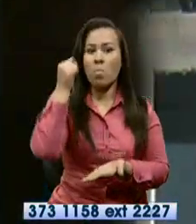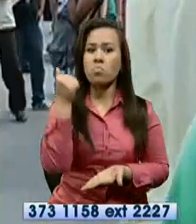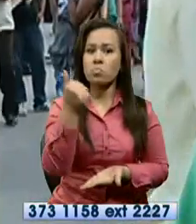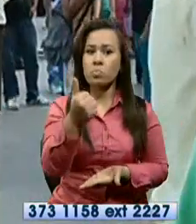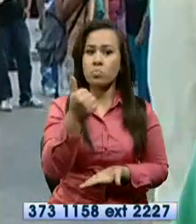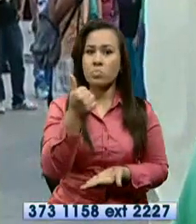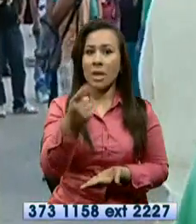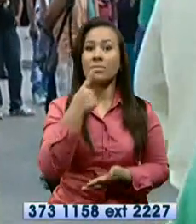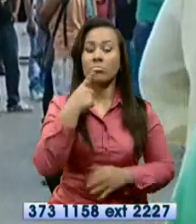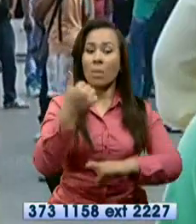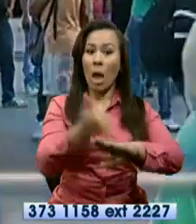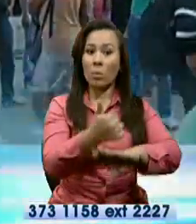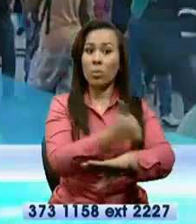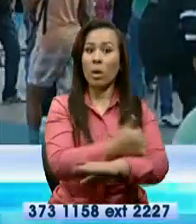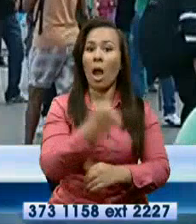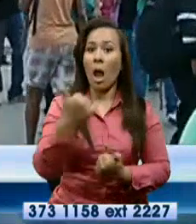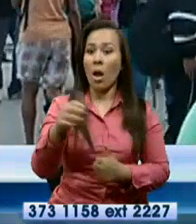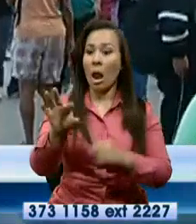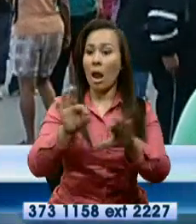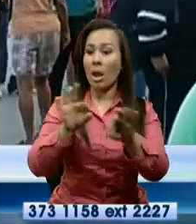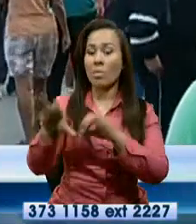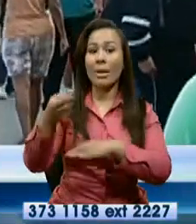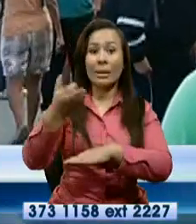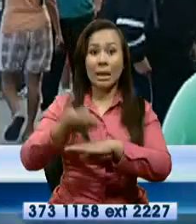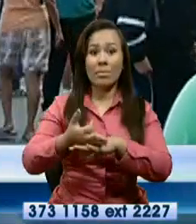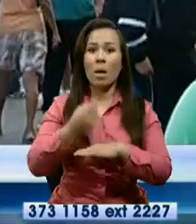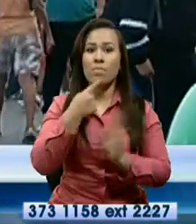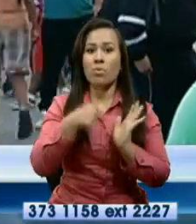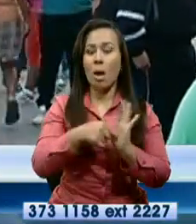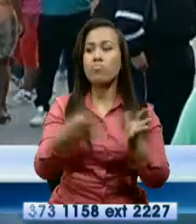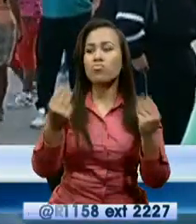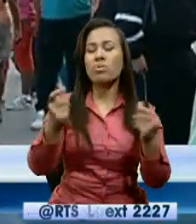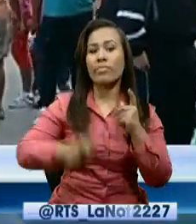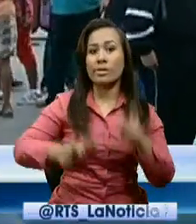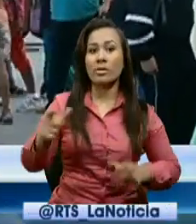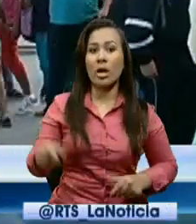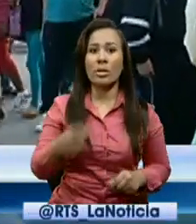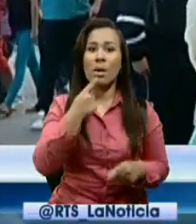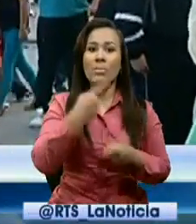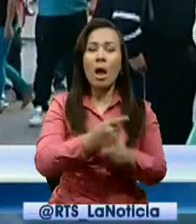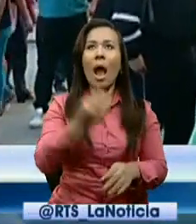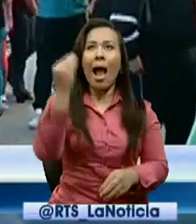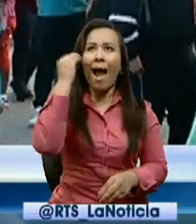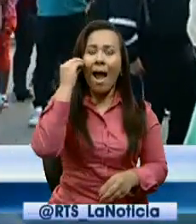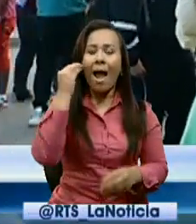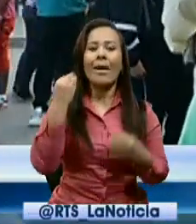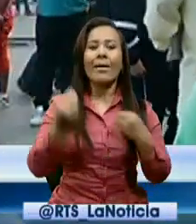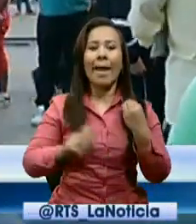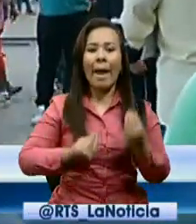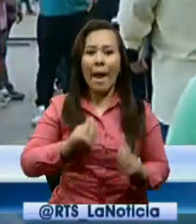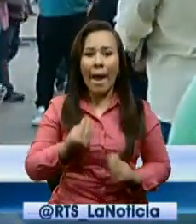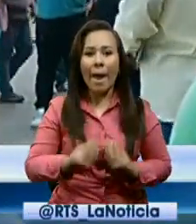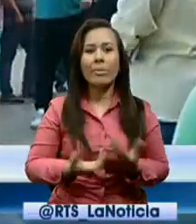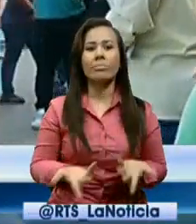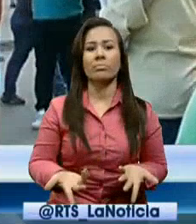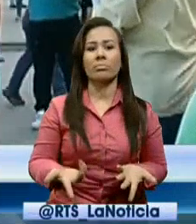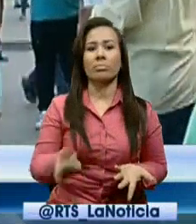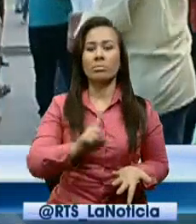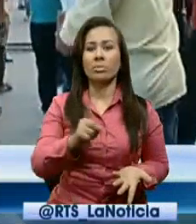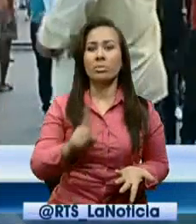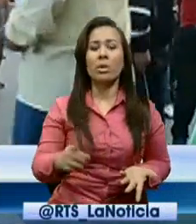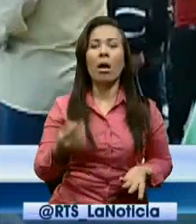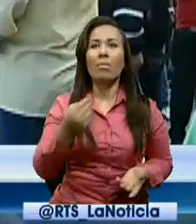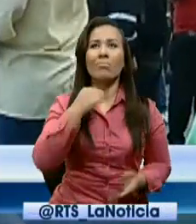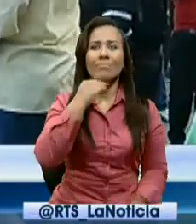cabo que las autoridades escojan esto en algo correcto, que hagan simulacro para que la gente esté activa cuando se dé